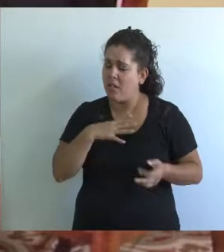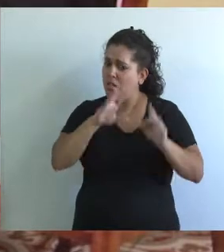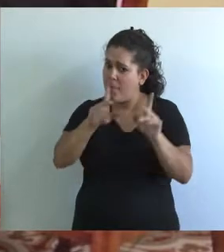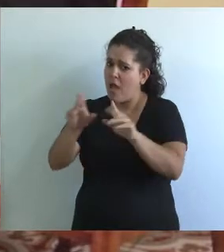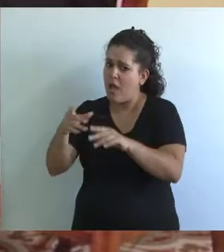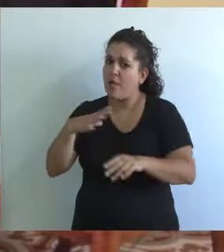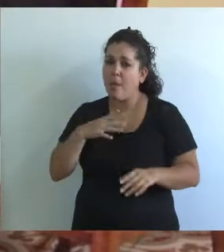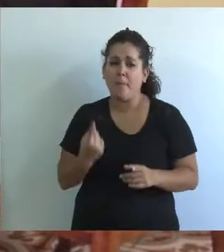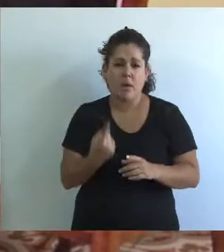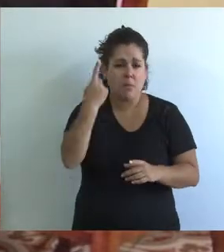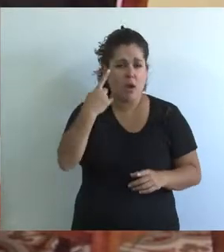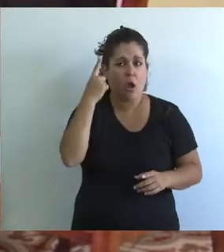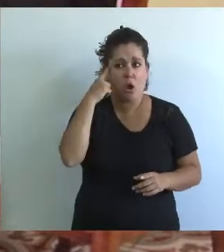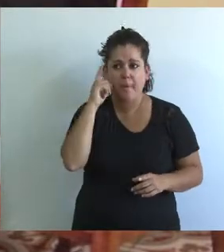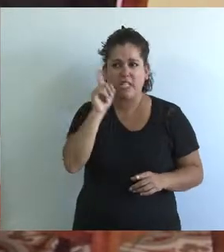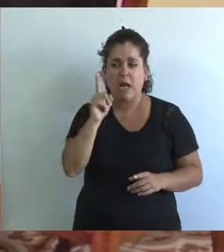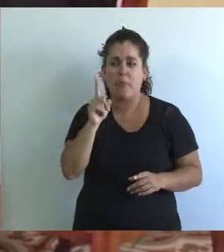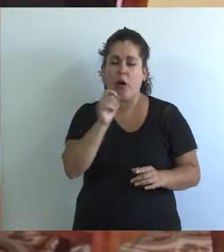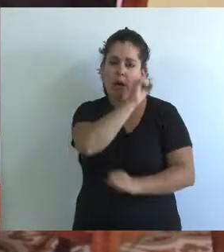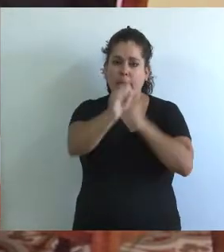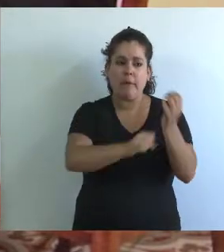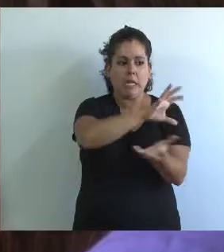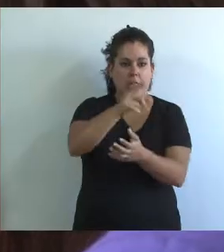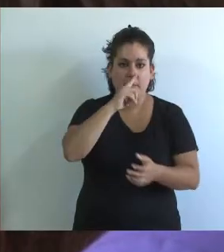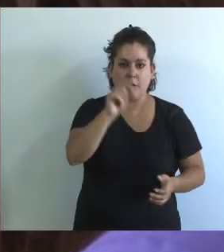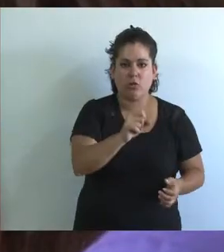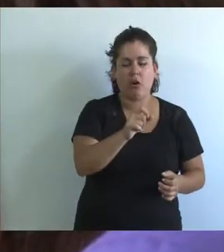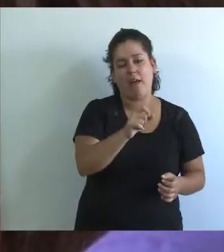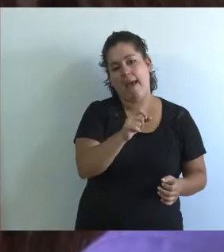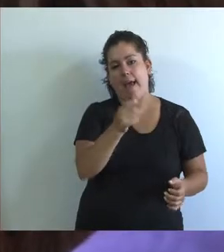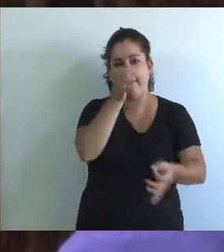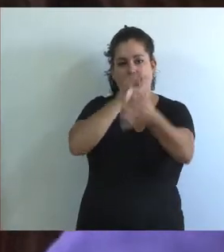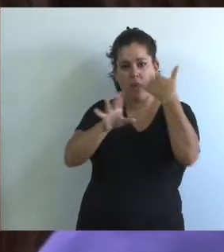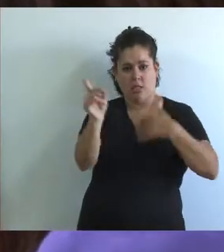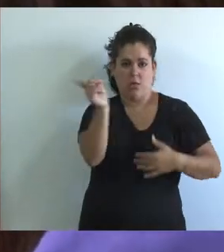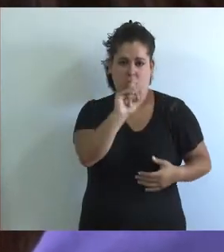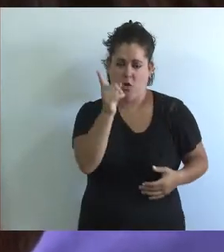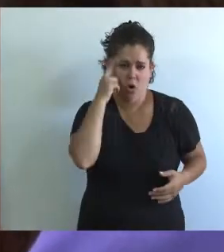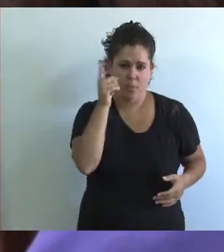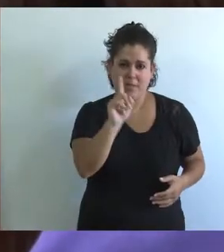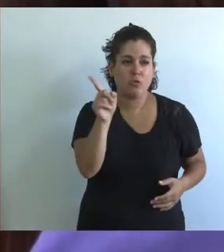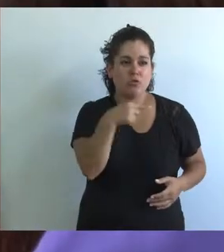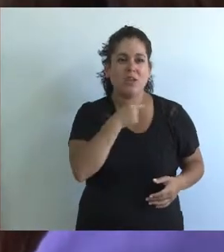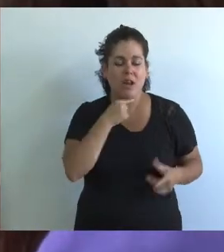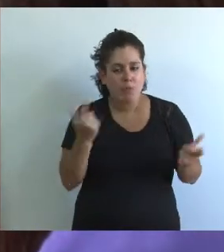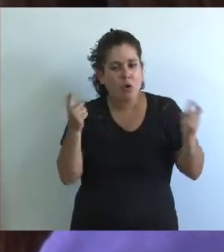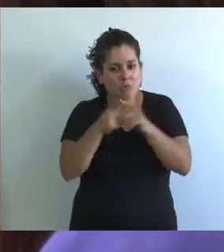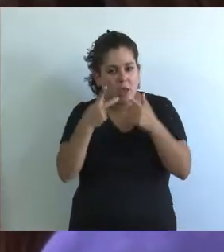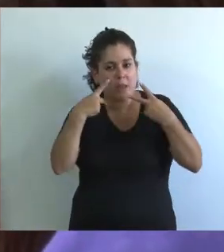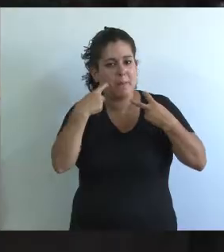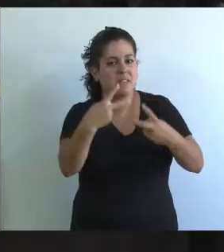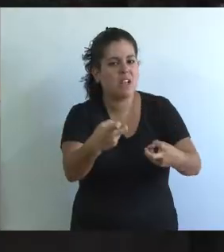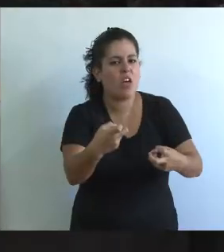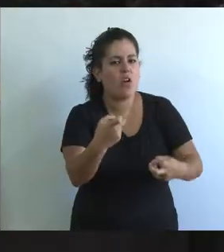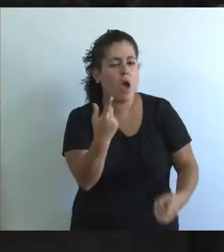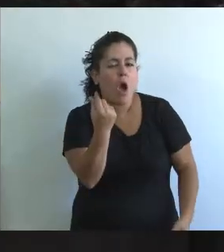económico. Primero no pensamos indemnizar a las petroleras. Nosotros constituimos una comisión investigadora de lo